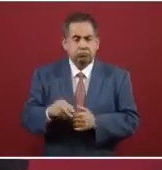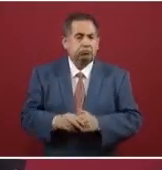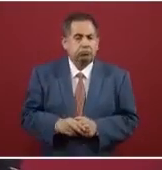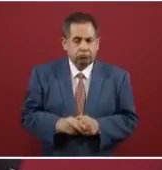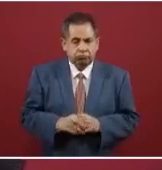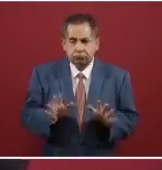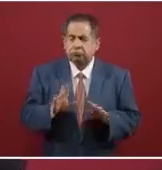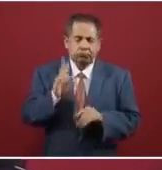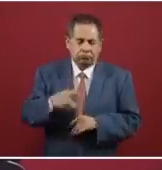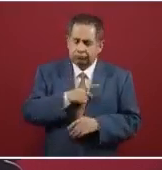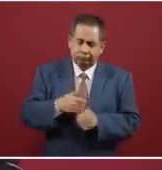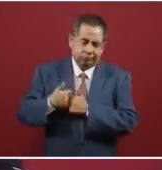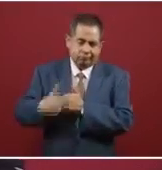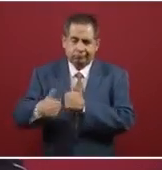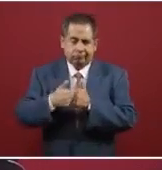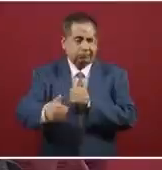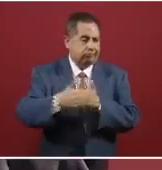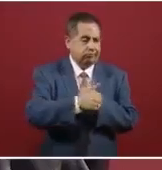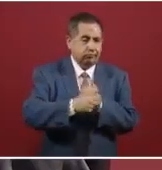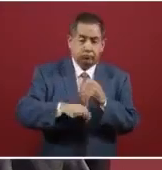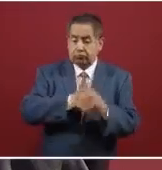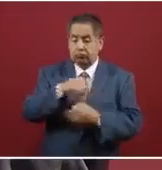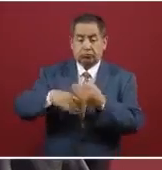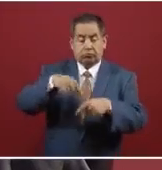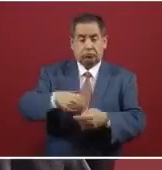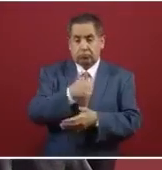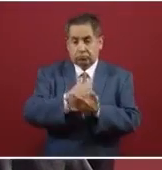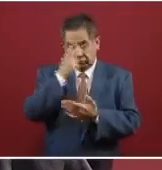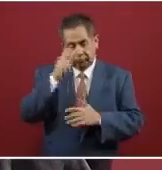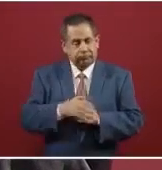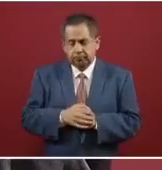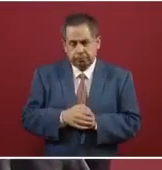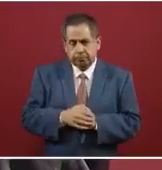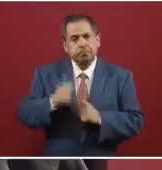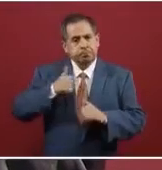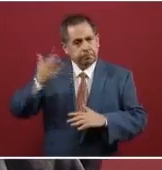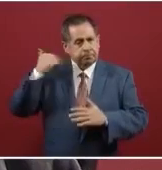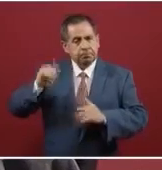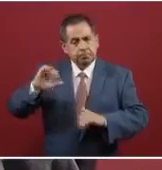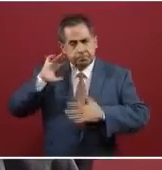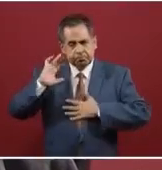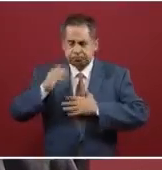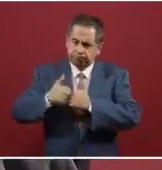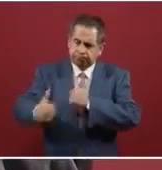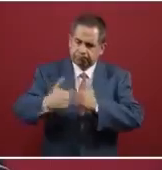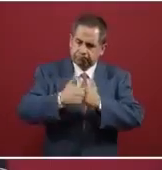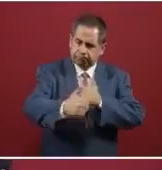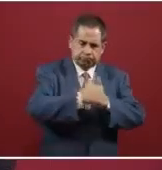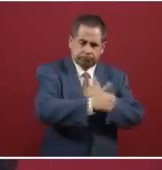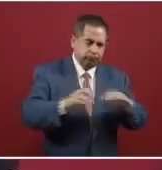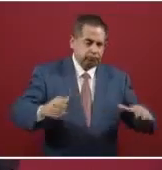se tiene que descentralizar el gobierno, es un compromiso que hicimos y va a